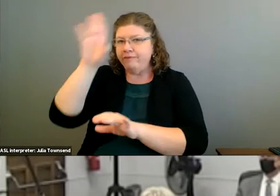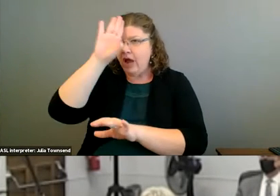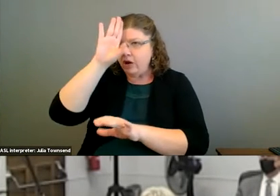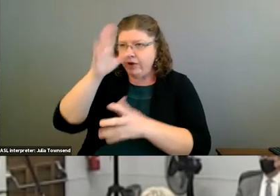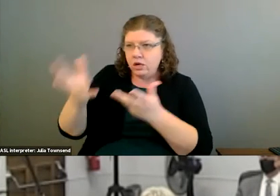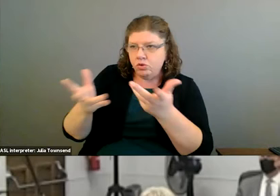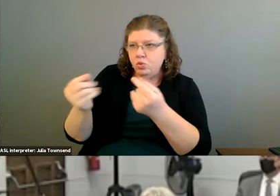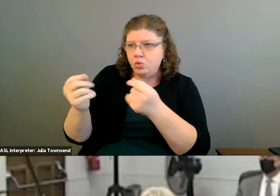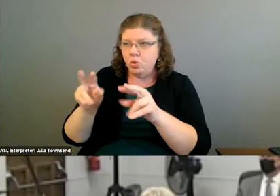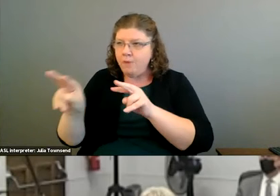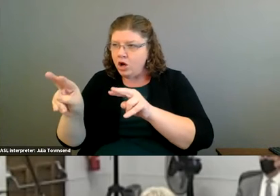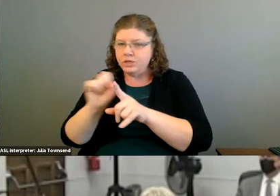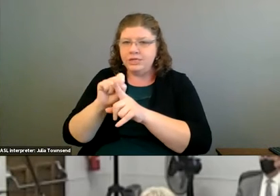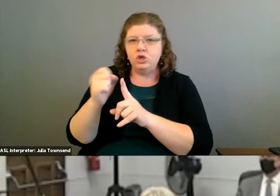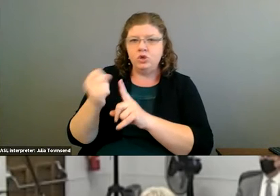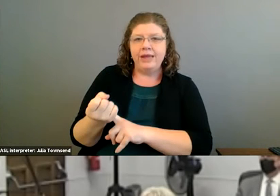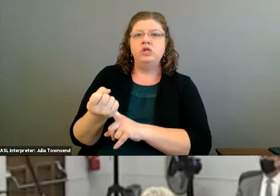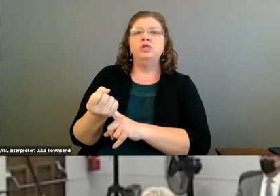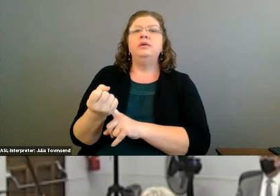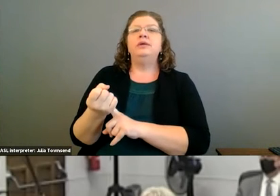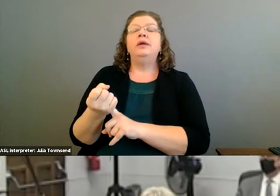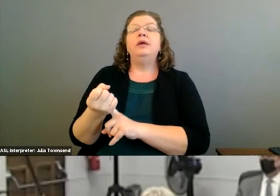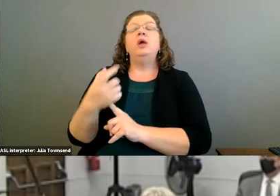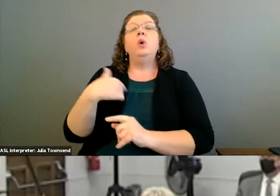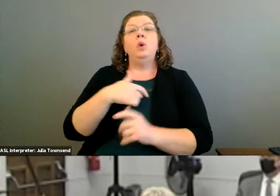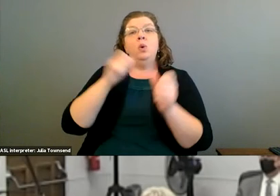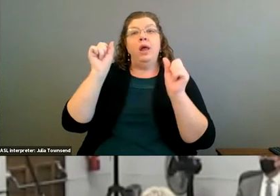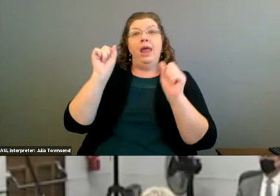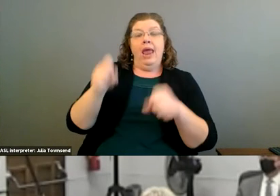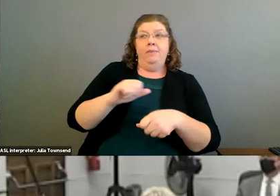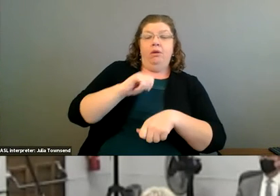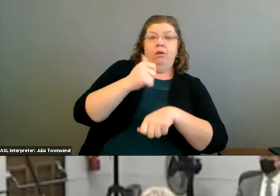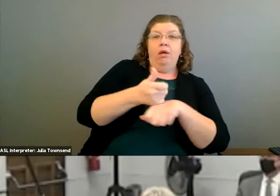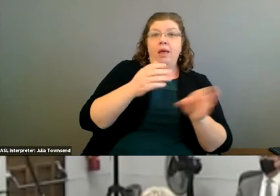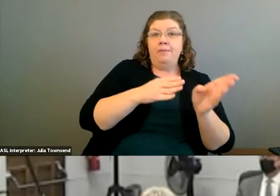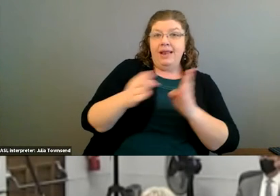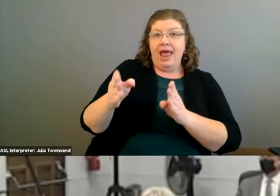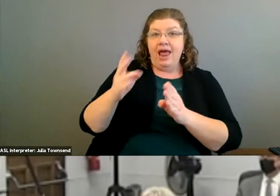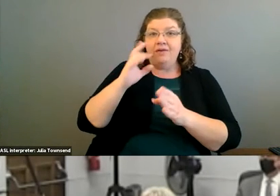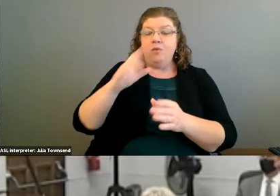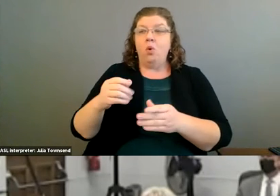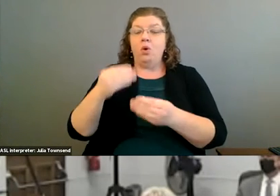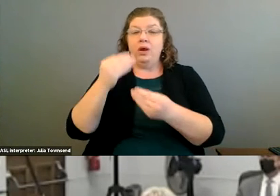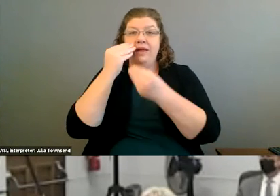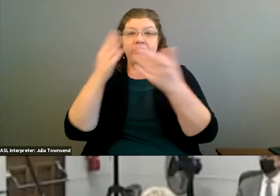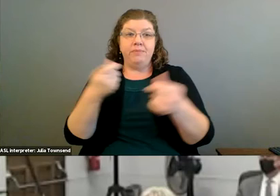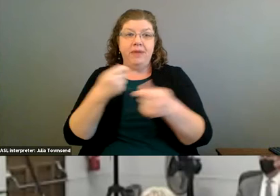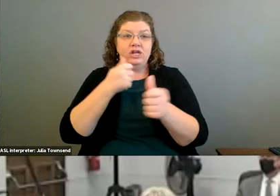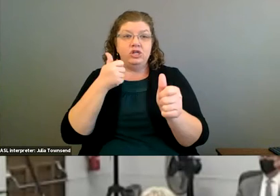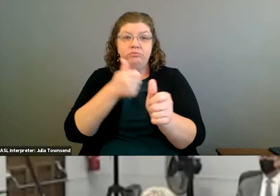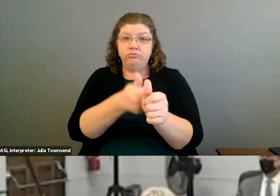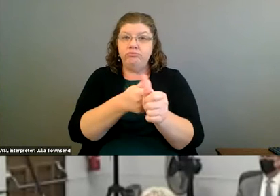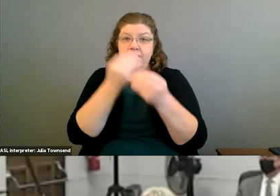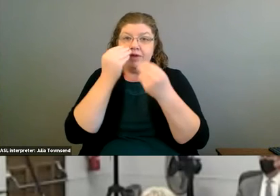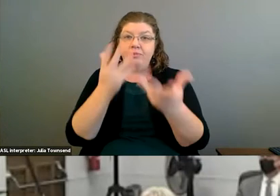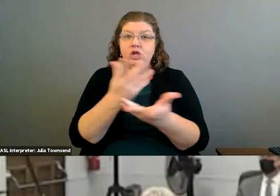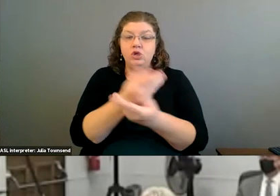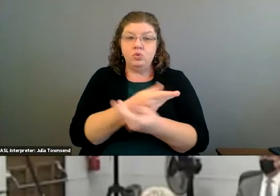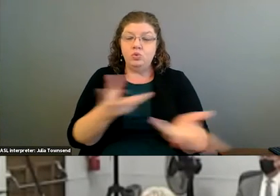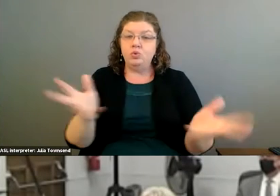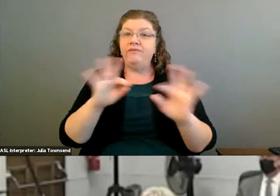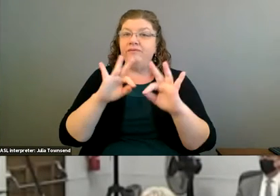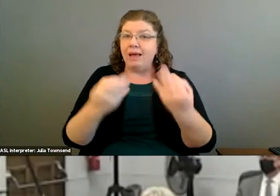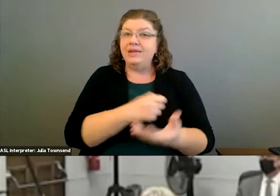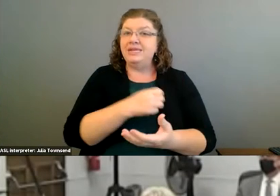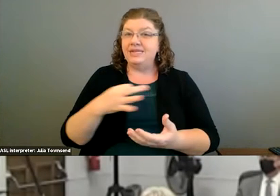contacto con los oficiales de bomberos para monitorear la situación y pudimos poner una estrategia para tener actualizaciones de información al personal